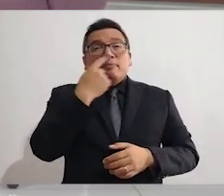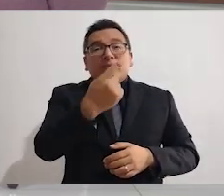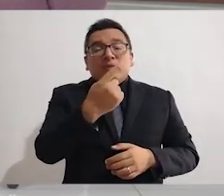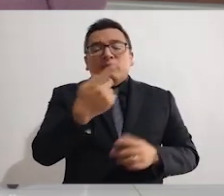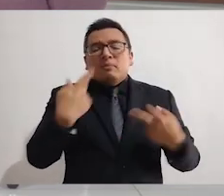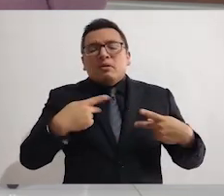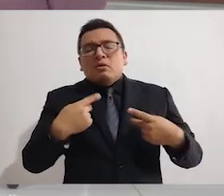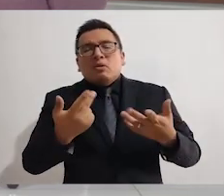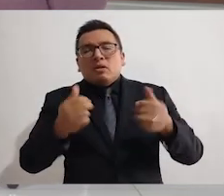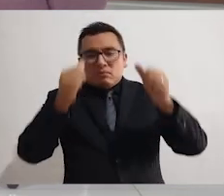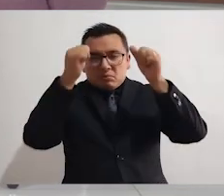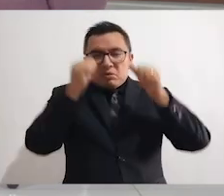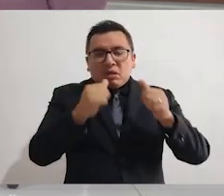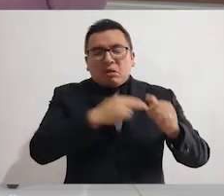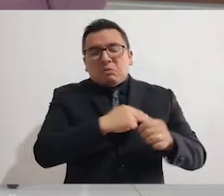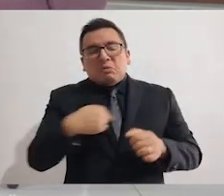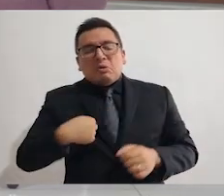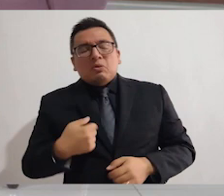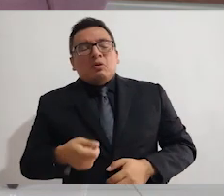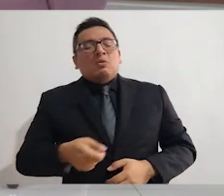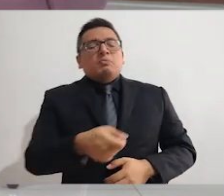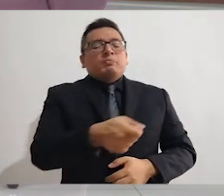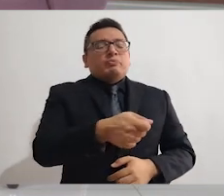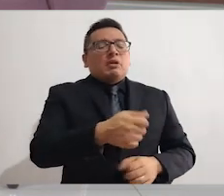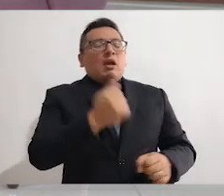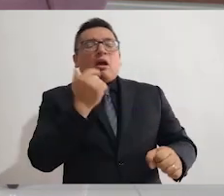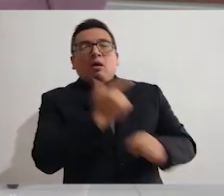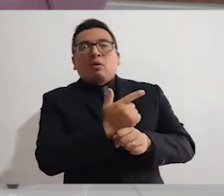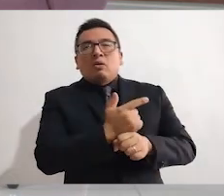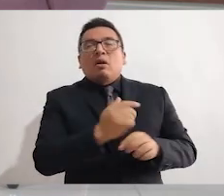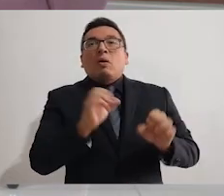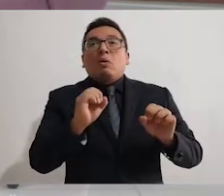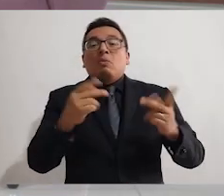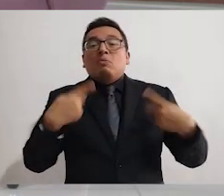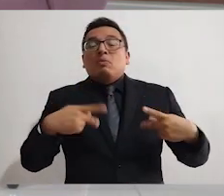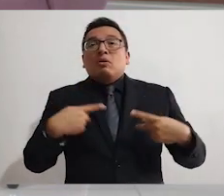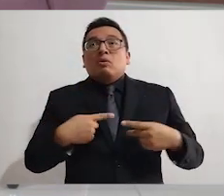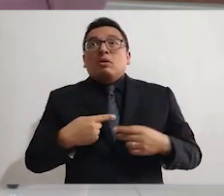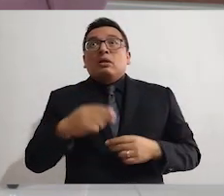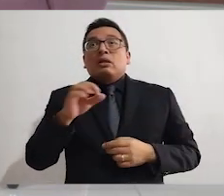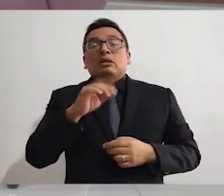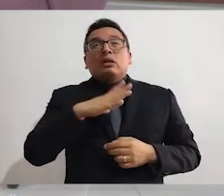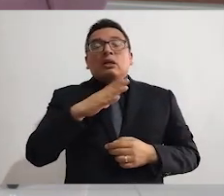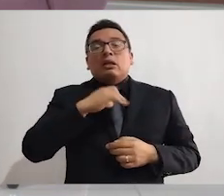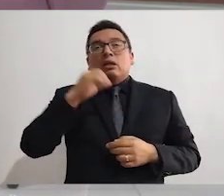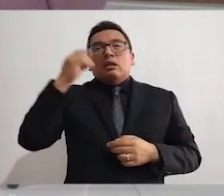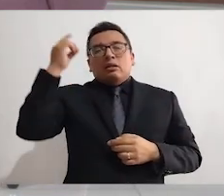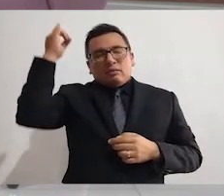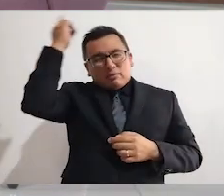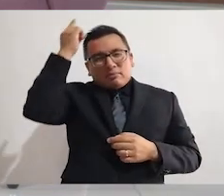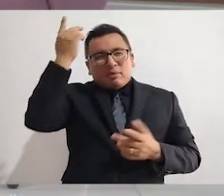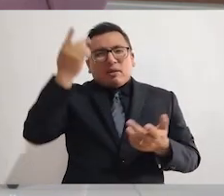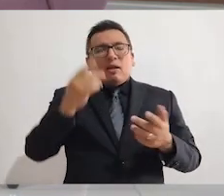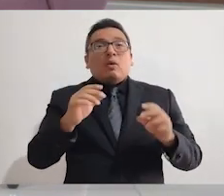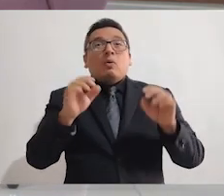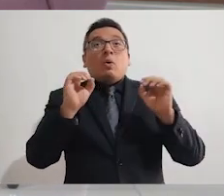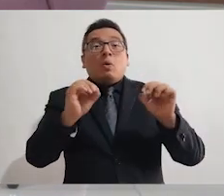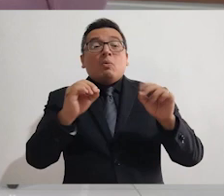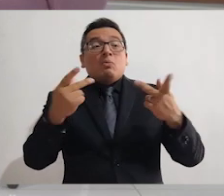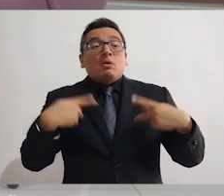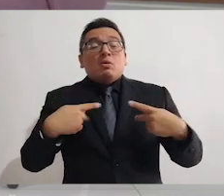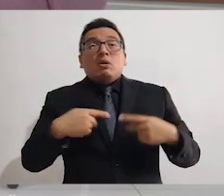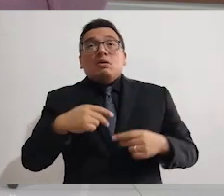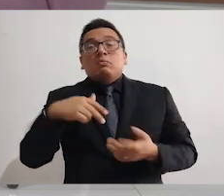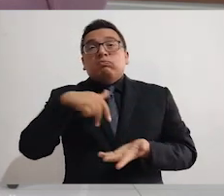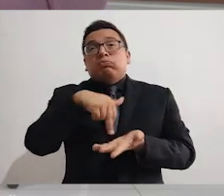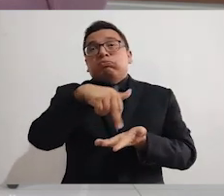persona invidente y probablemente podamos identificar una persona que tiene síndrome de Down, podemos identificar una persona que no